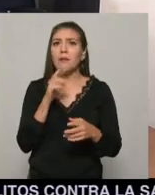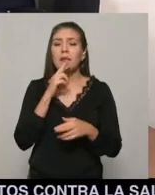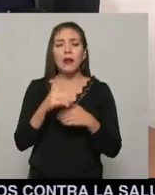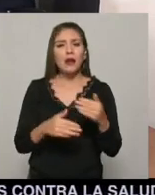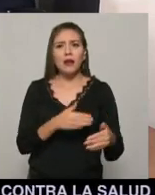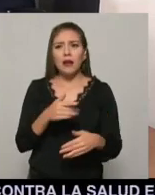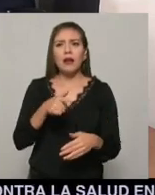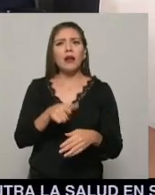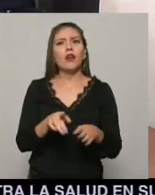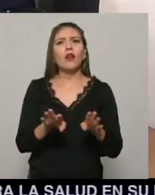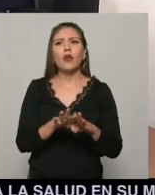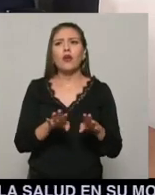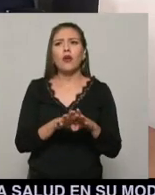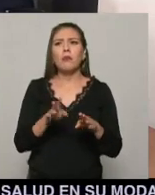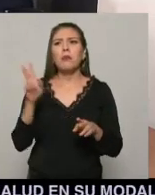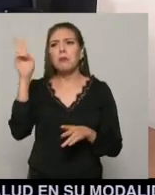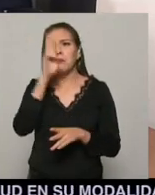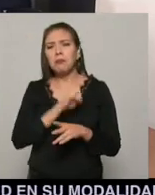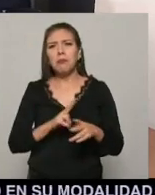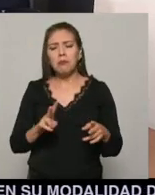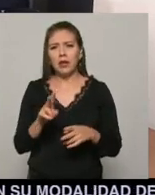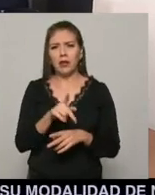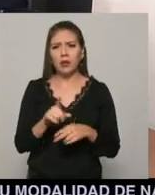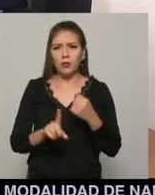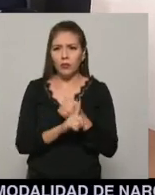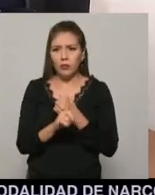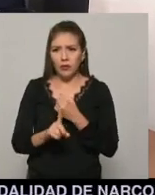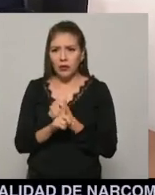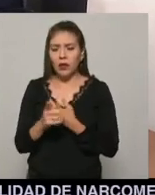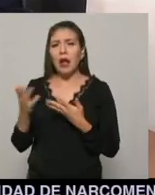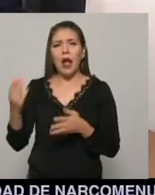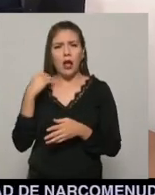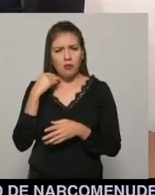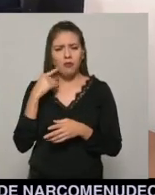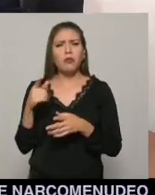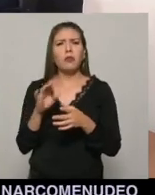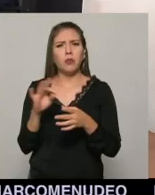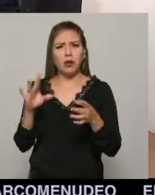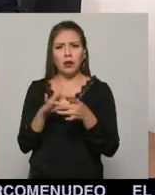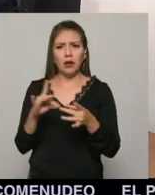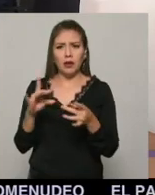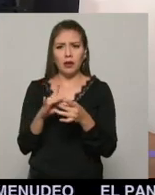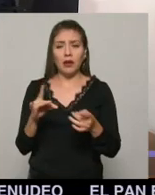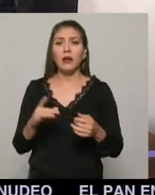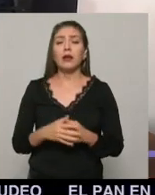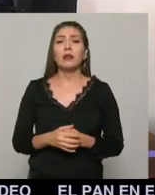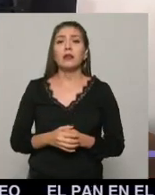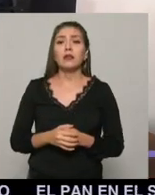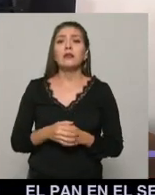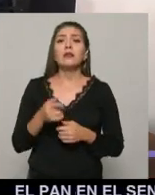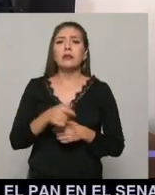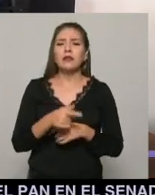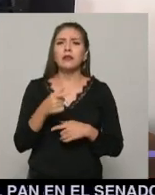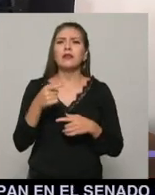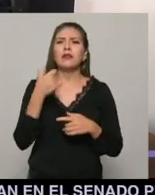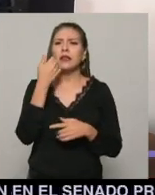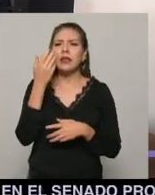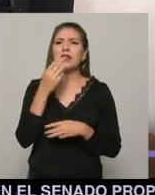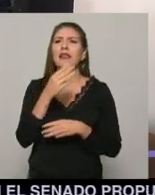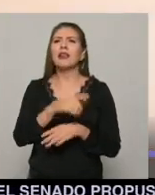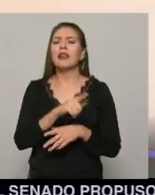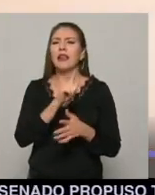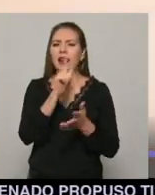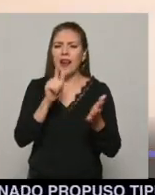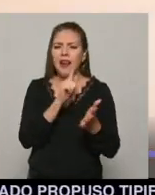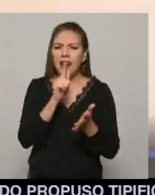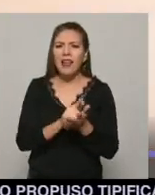y mis compañeros abogados aquí hablarán sobre esto. Y desde un punto de vista moral, es lamentable que cuando la tendencia en el mundo es hacer leyes de